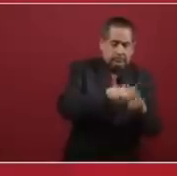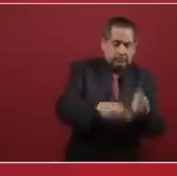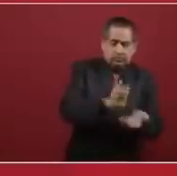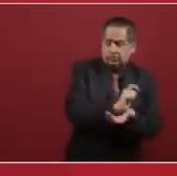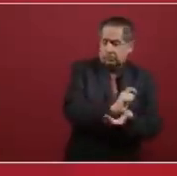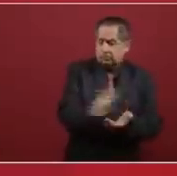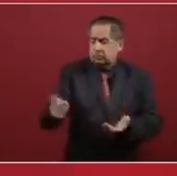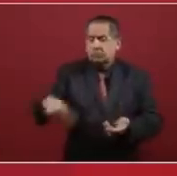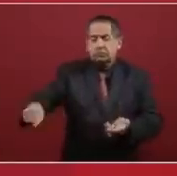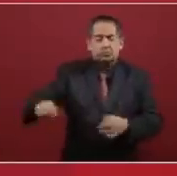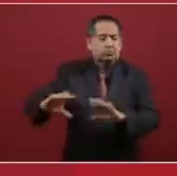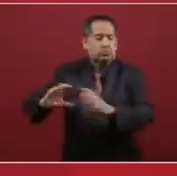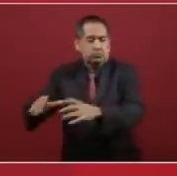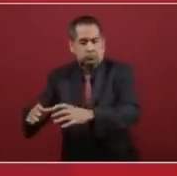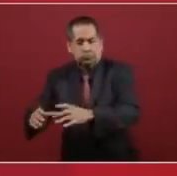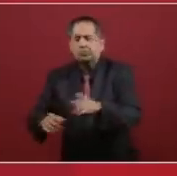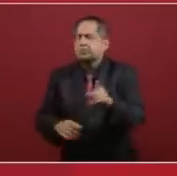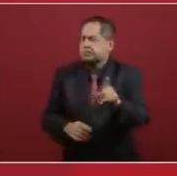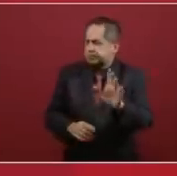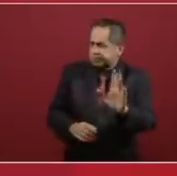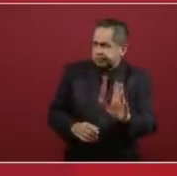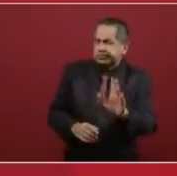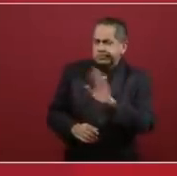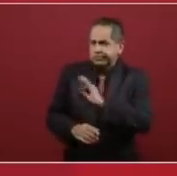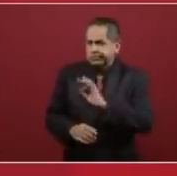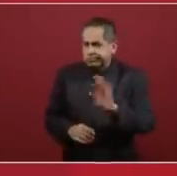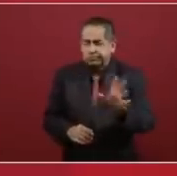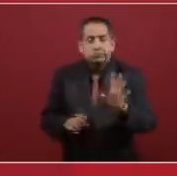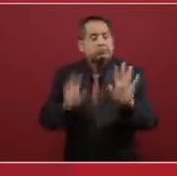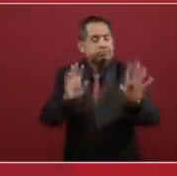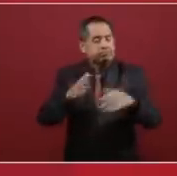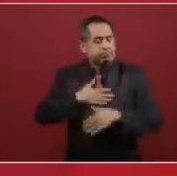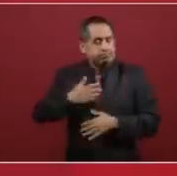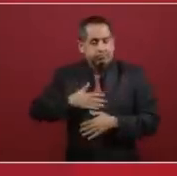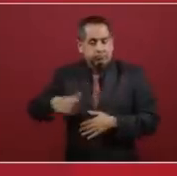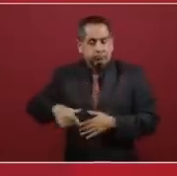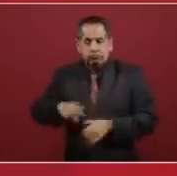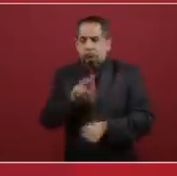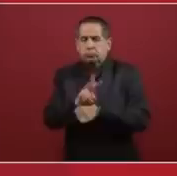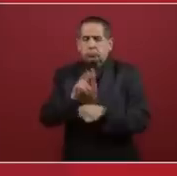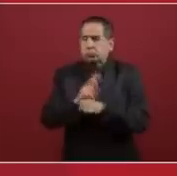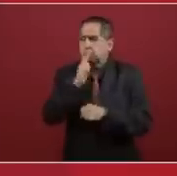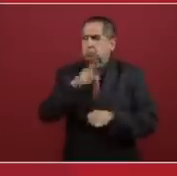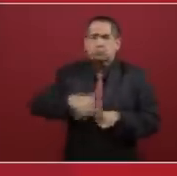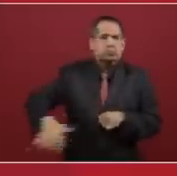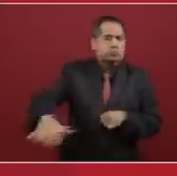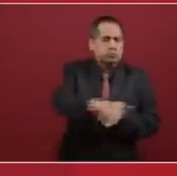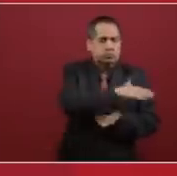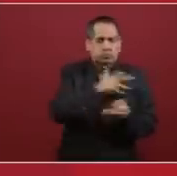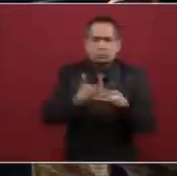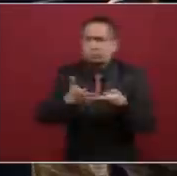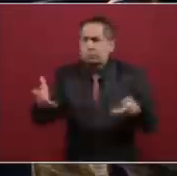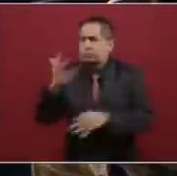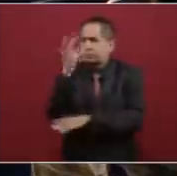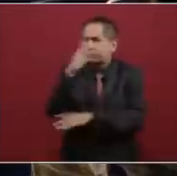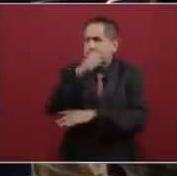Eso es una parte. El Estado le corresponde cuidar el medio ambiente, es nuestra responsabilidad.